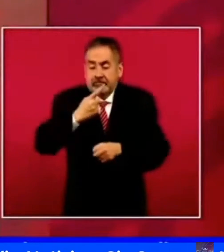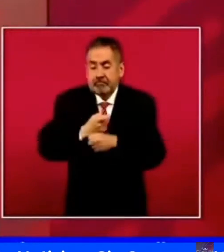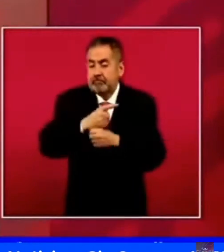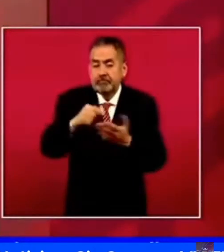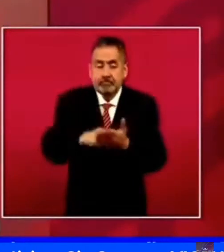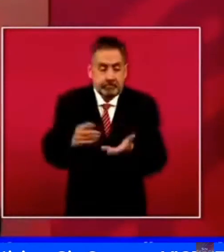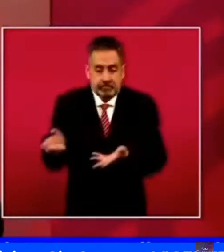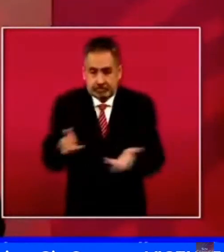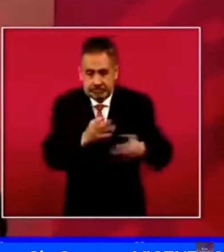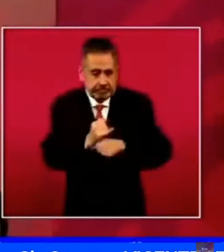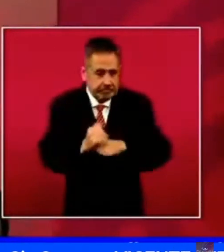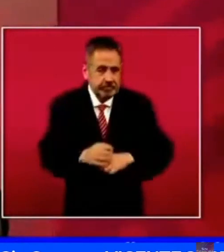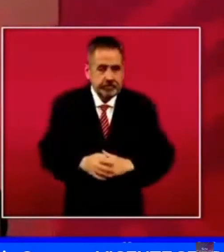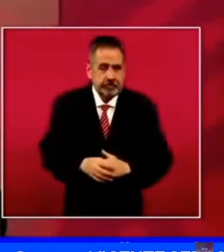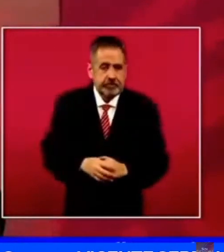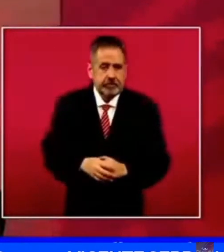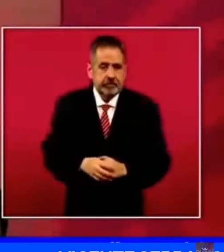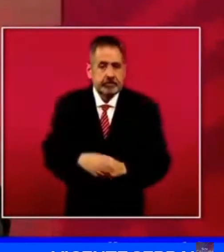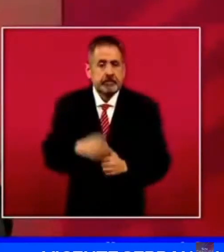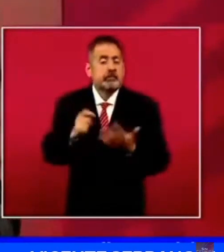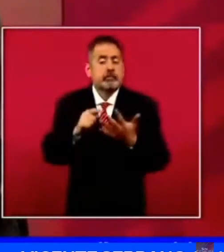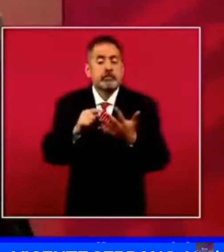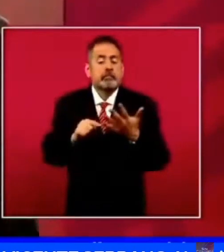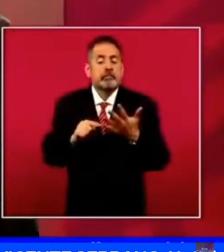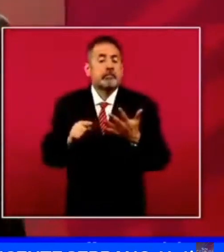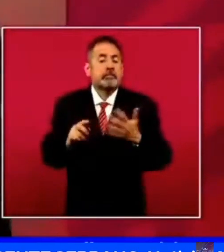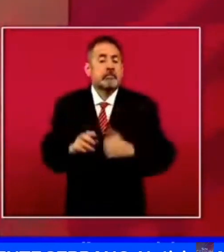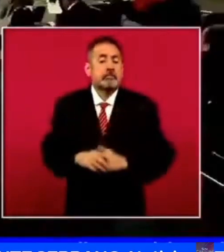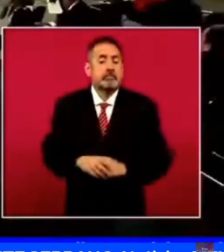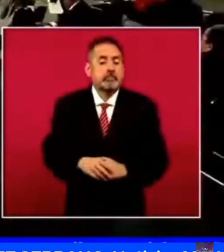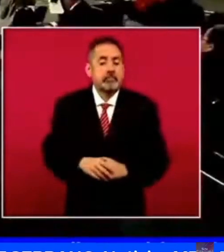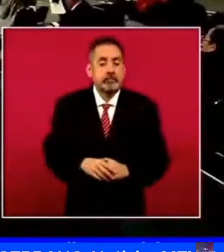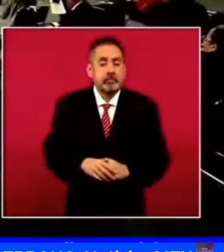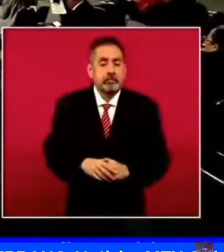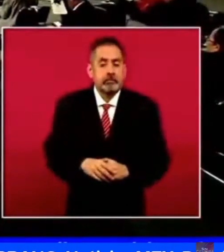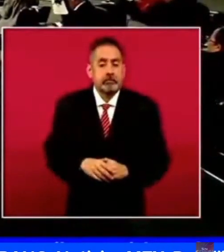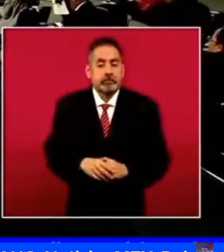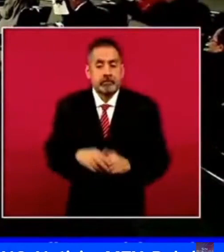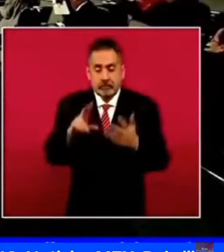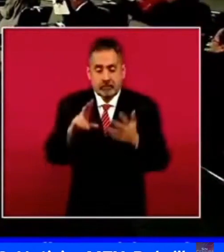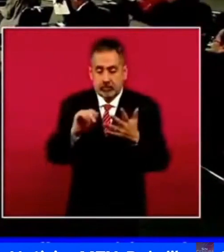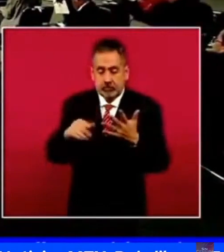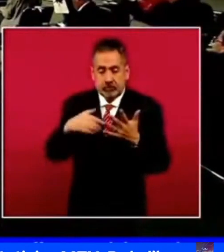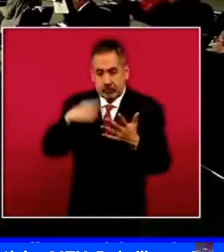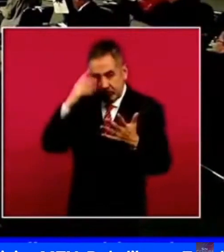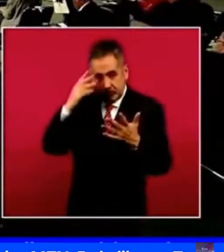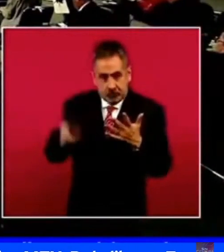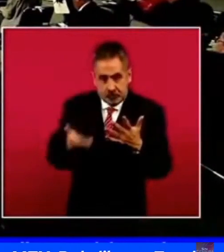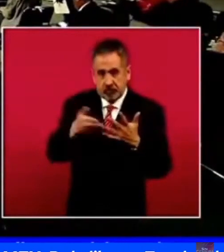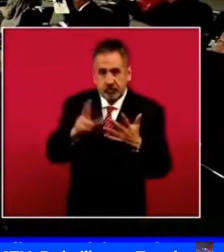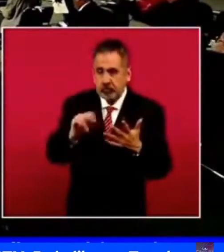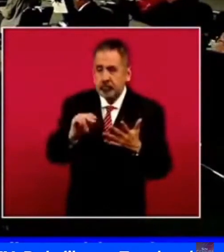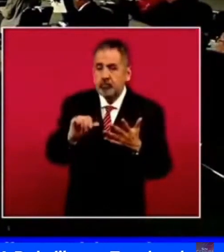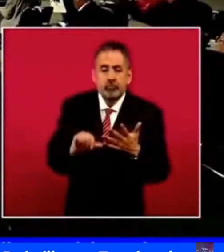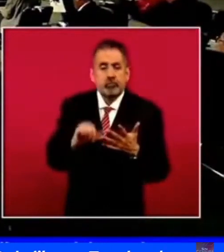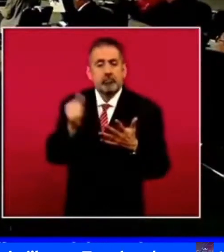y resultó de que pues no era el que yo estaba proponiendo